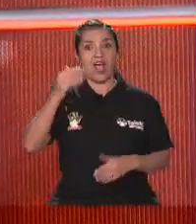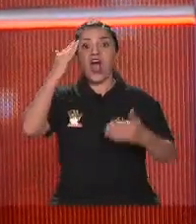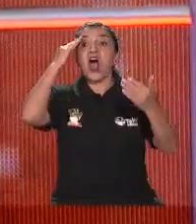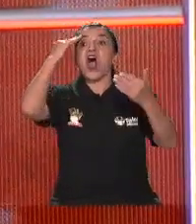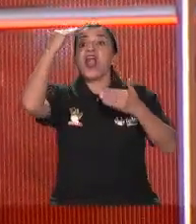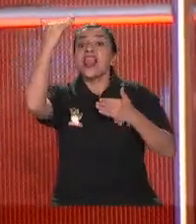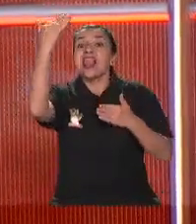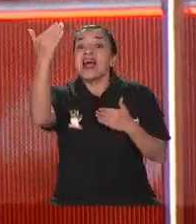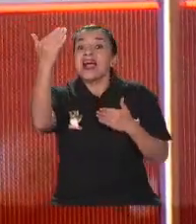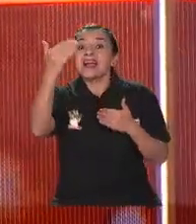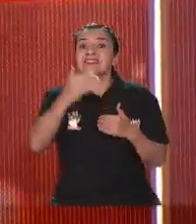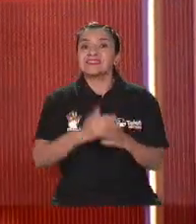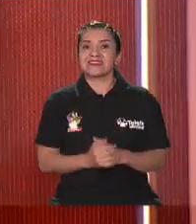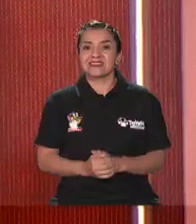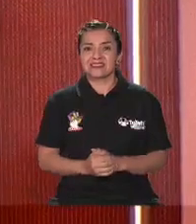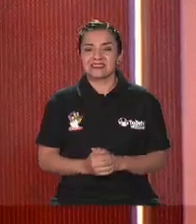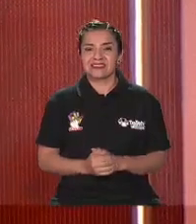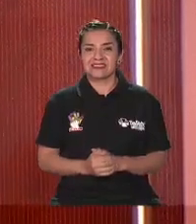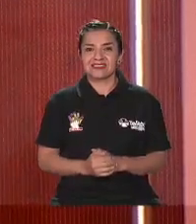saludar a su